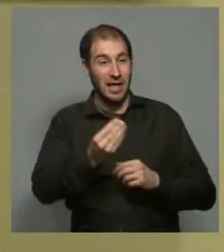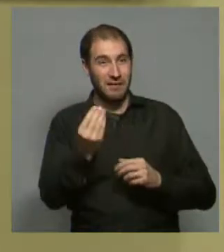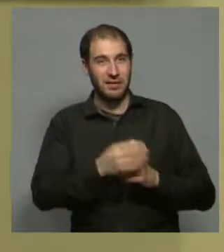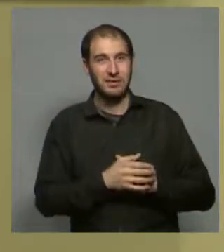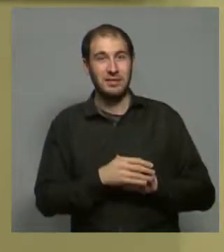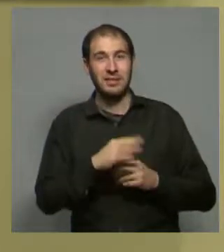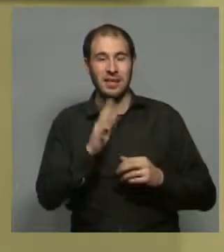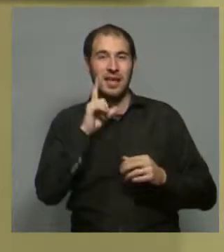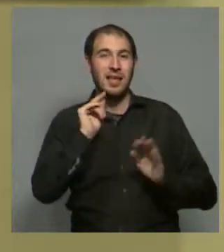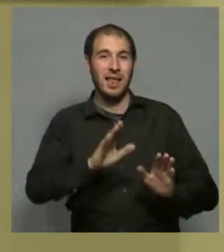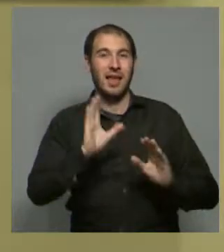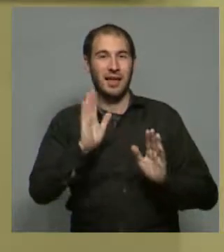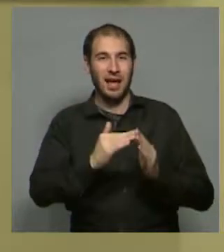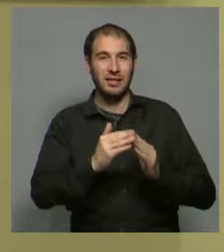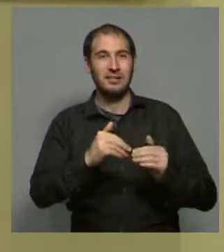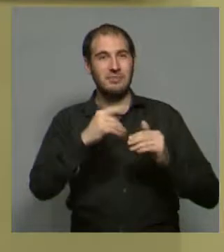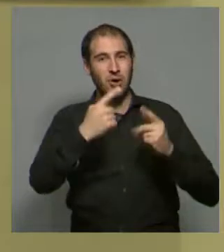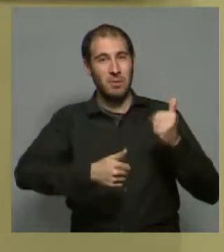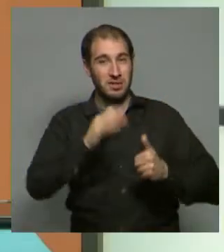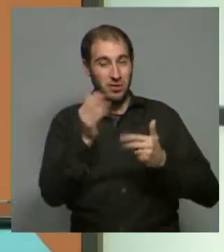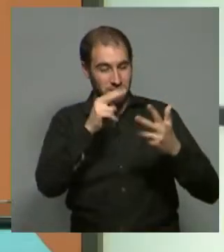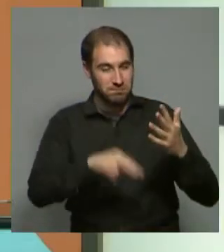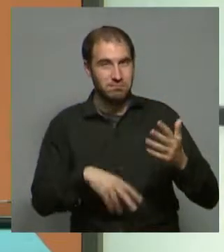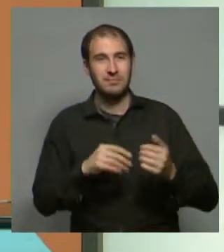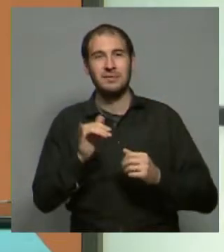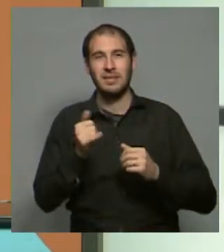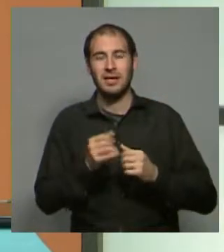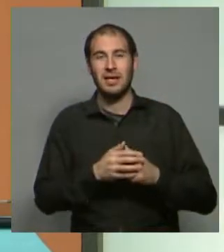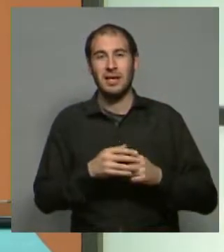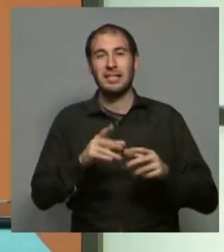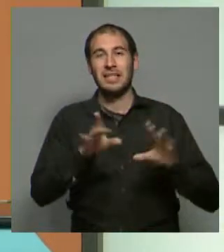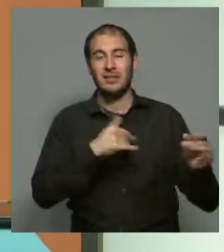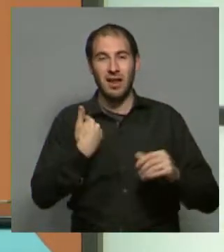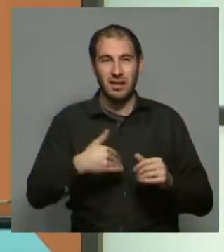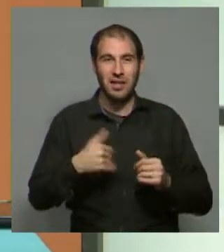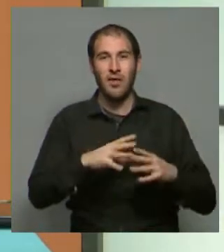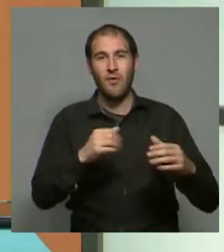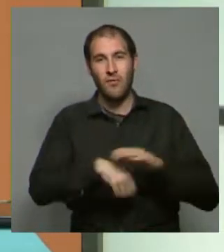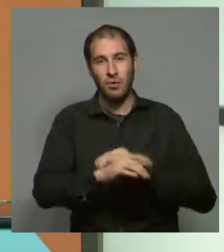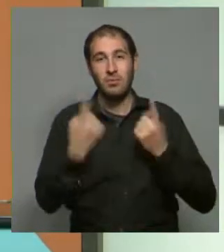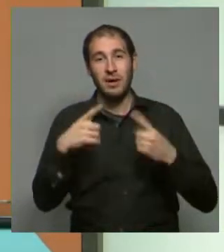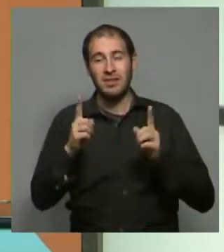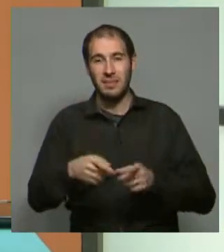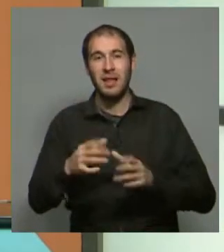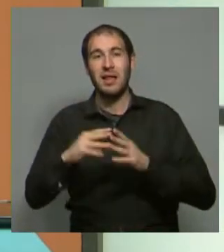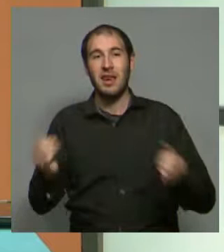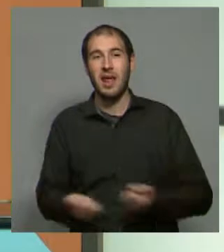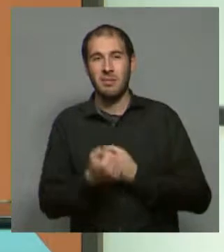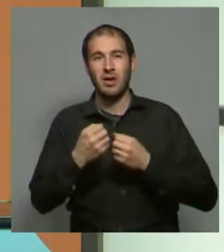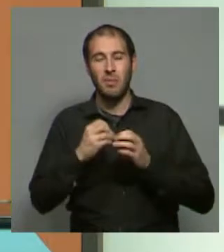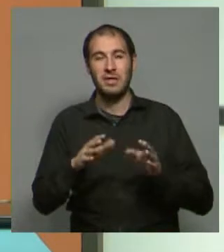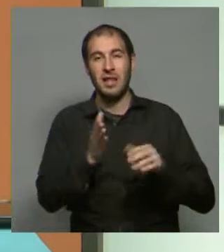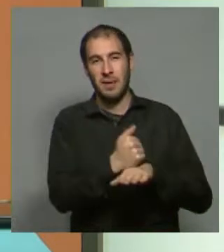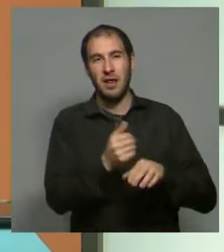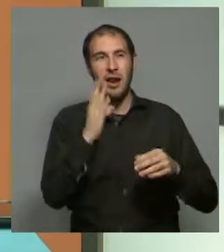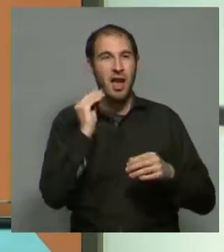es un día para que te quedes en tu casa viendo todos los partidos. Así es, porque tenés el seleccionado argentino de fútbol, pero también va a estar el rugby. Arrancamos temprano con el